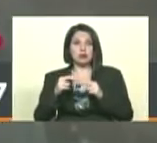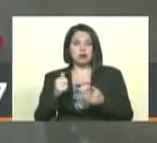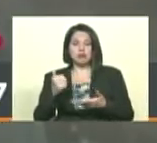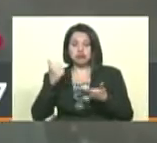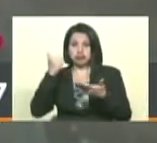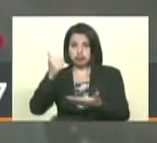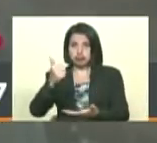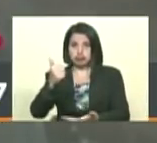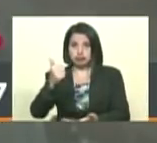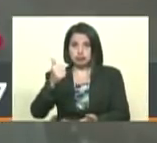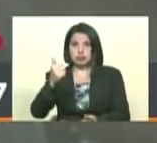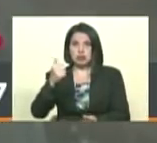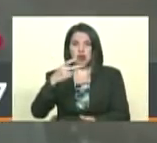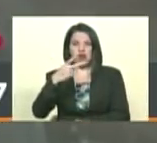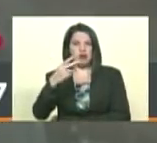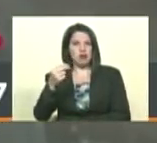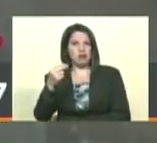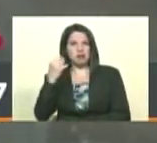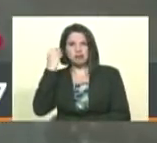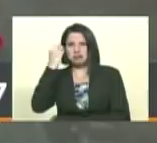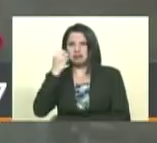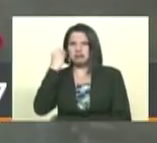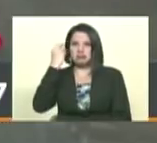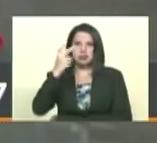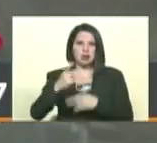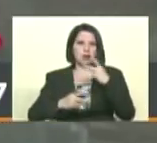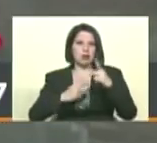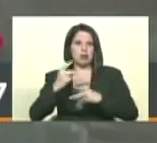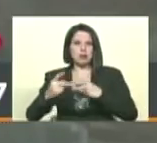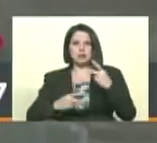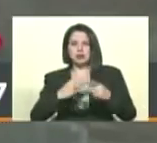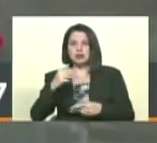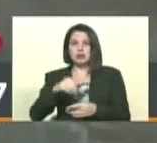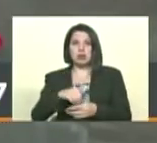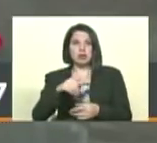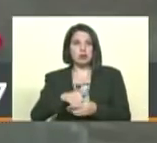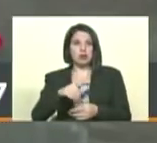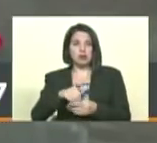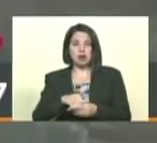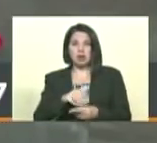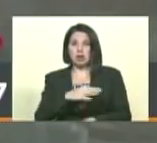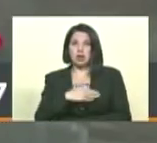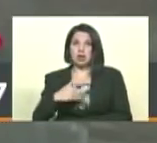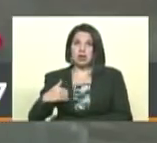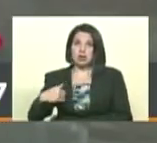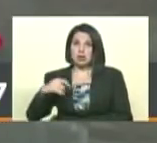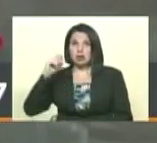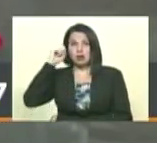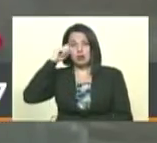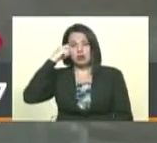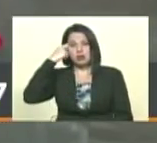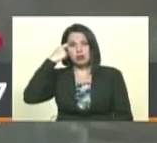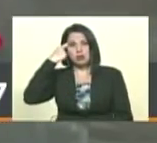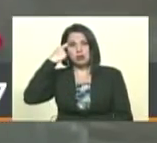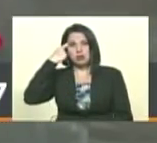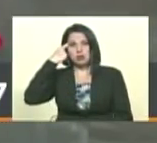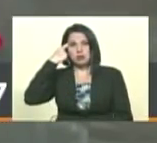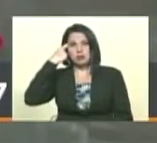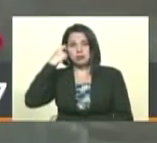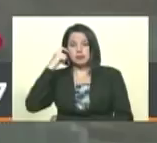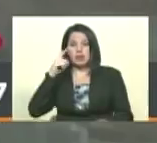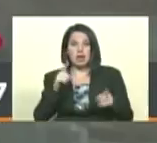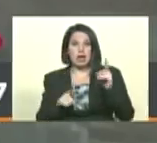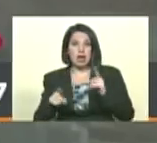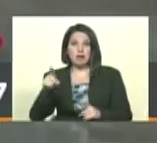garantías no para un proceso electoral, y para esto quiero hacer un recordatorio que a veces se